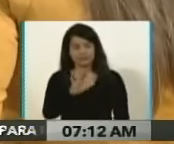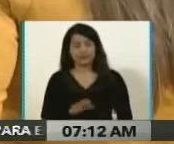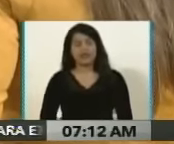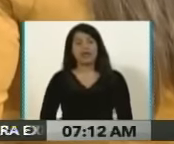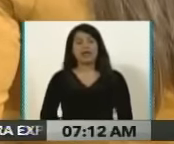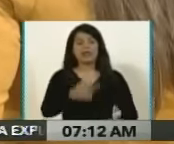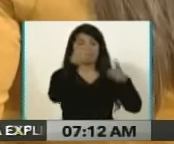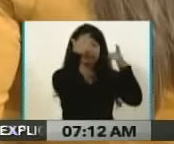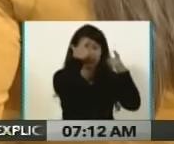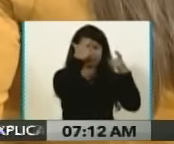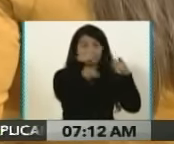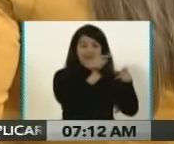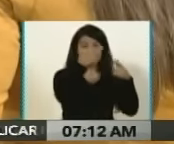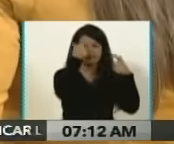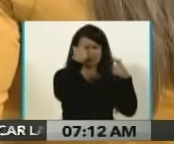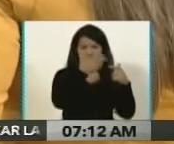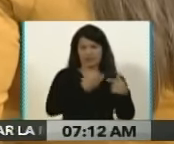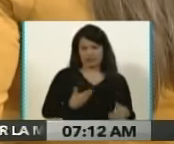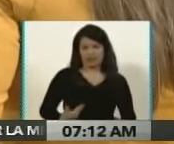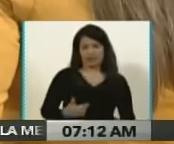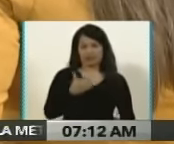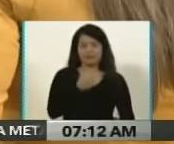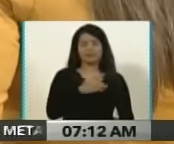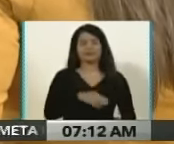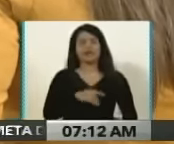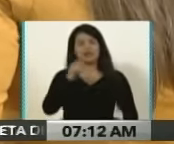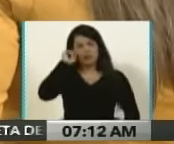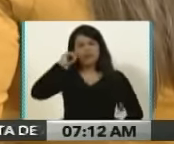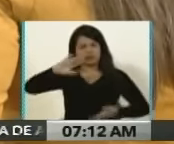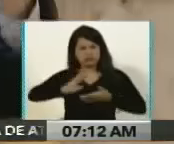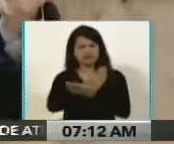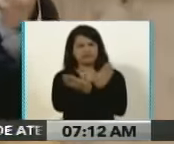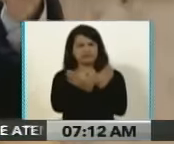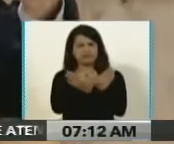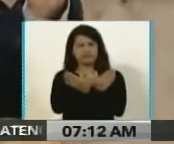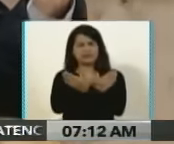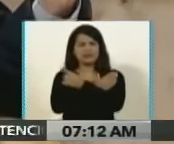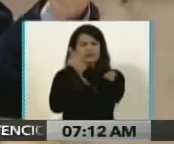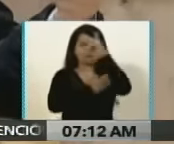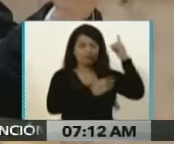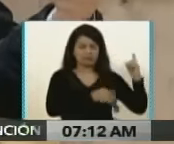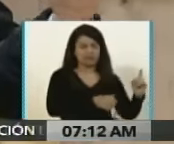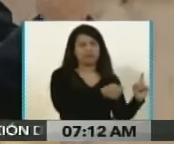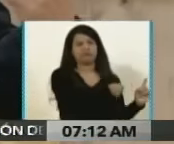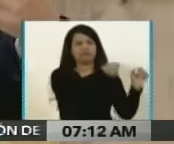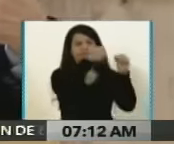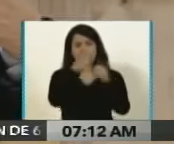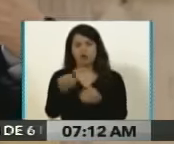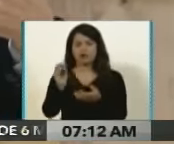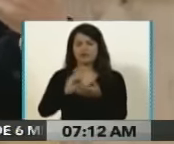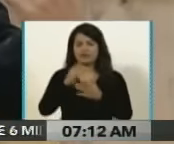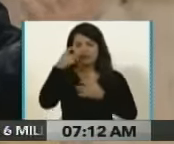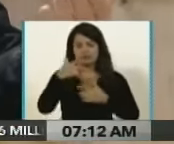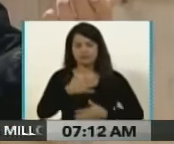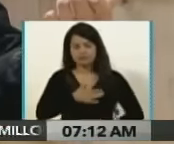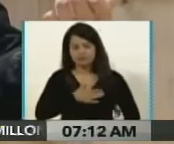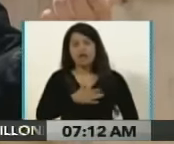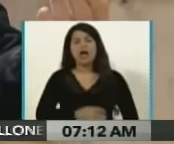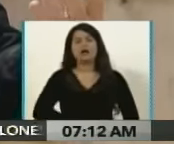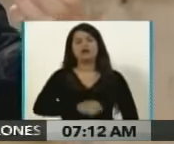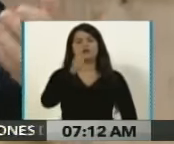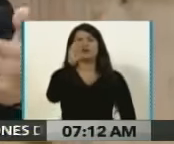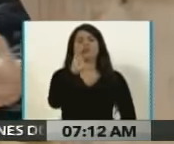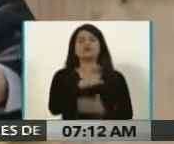Chávez regresó después del golpe de Estado, con un crucifijo en la mano, llamó al diálogo y constituyó unas mesas de